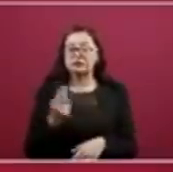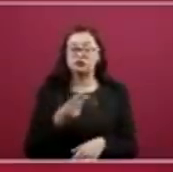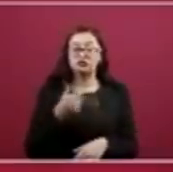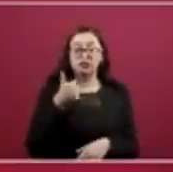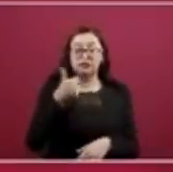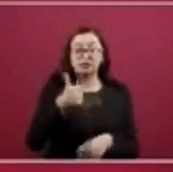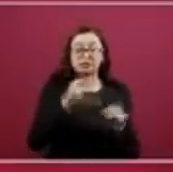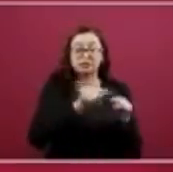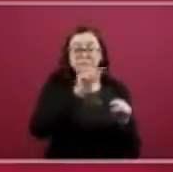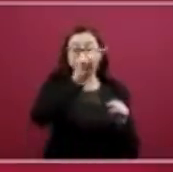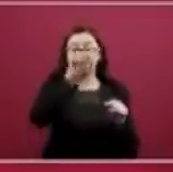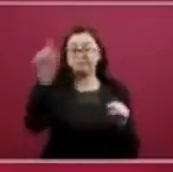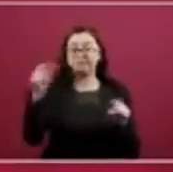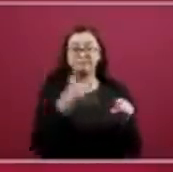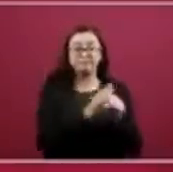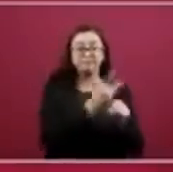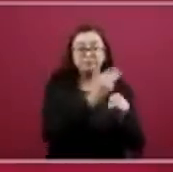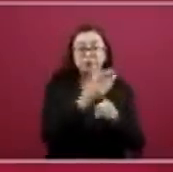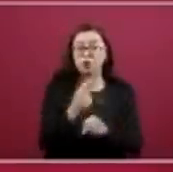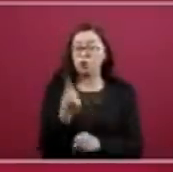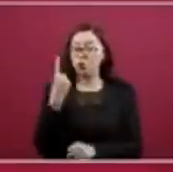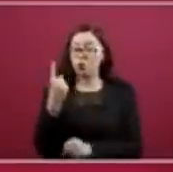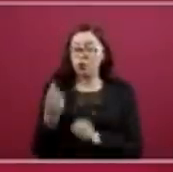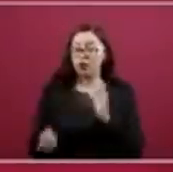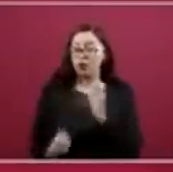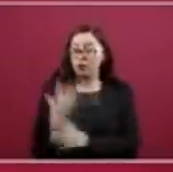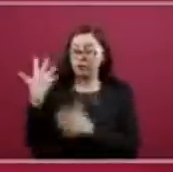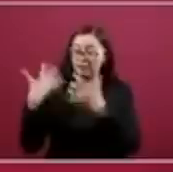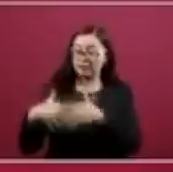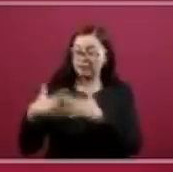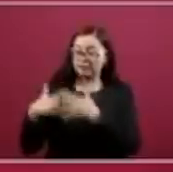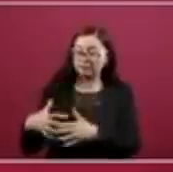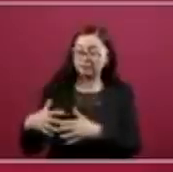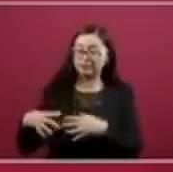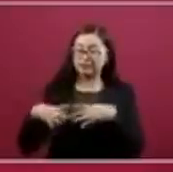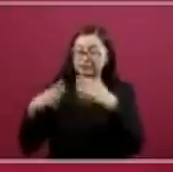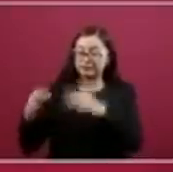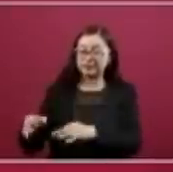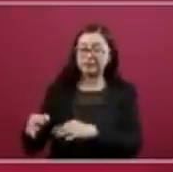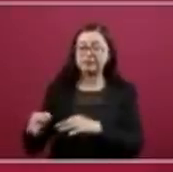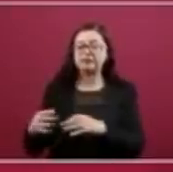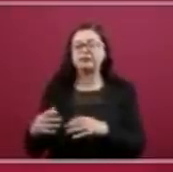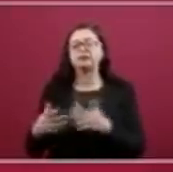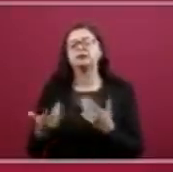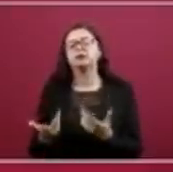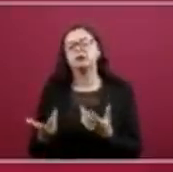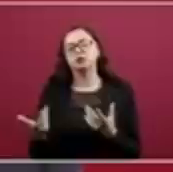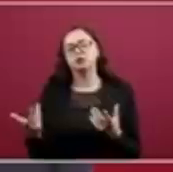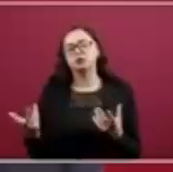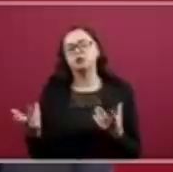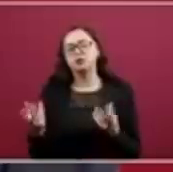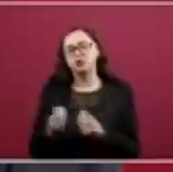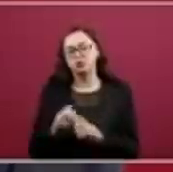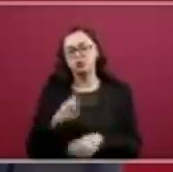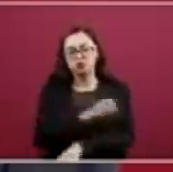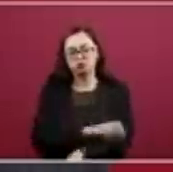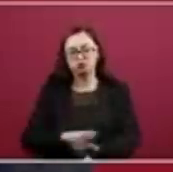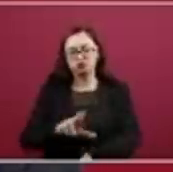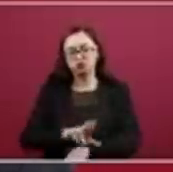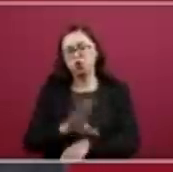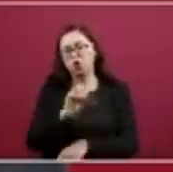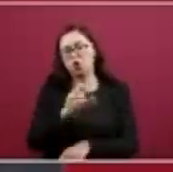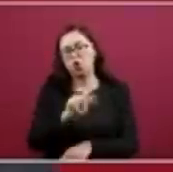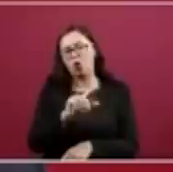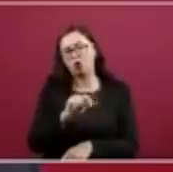refinerías, tenemos que construir la nueva refinería y en coordinación con Octavio